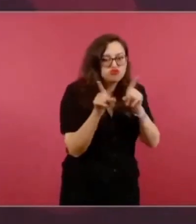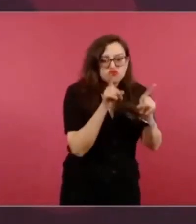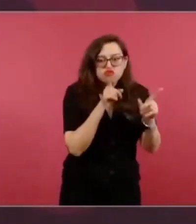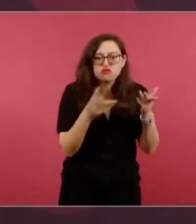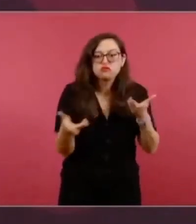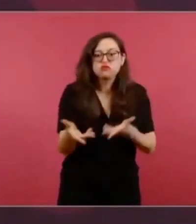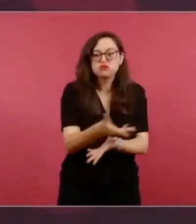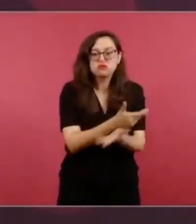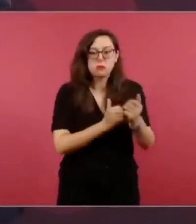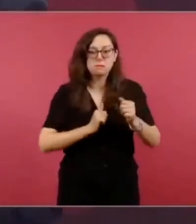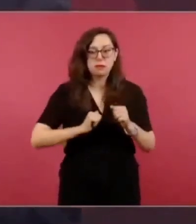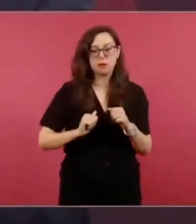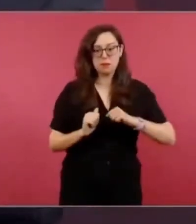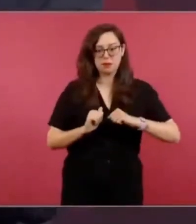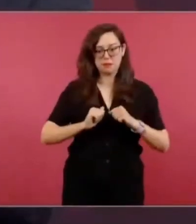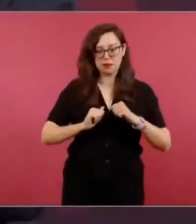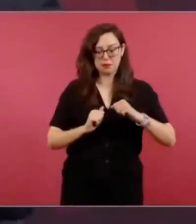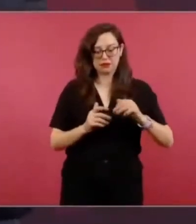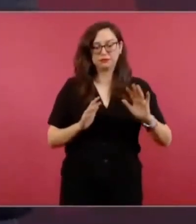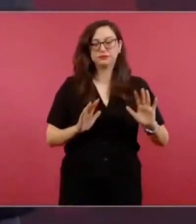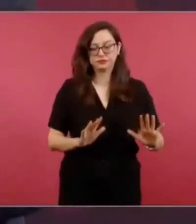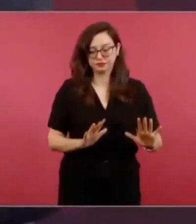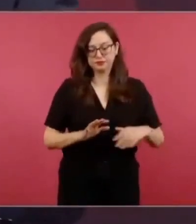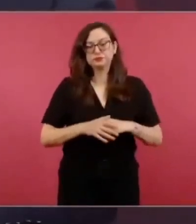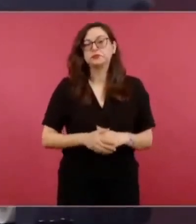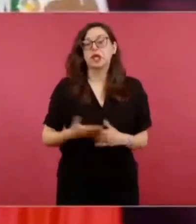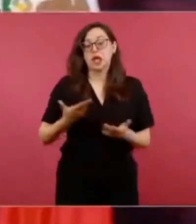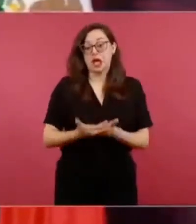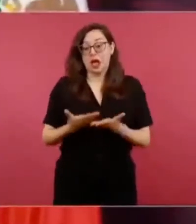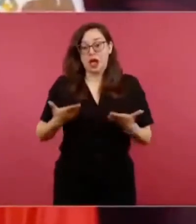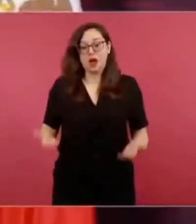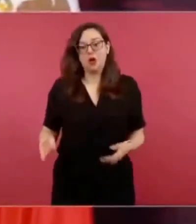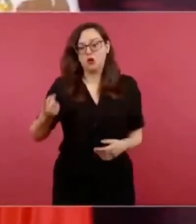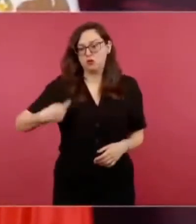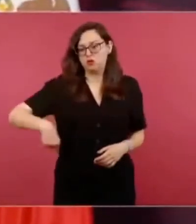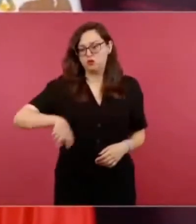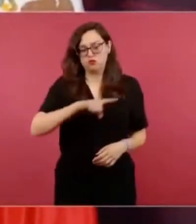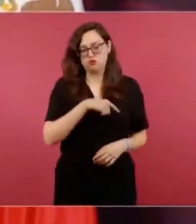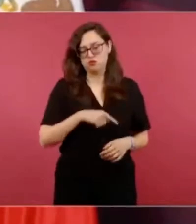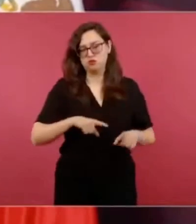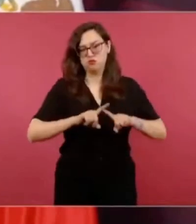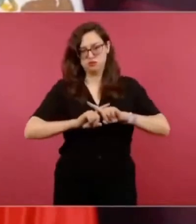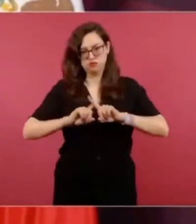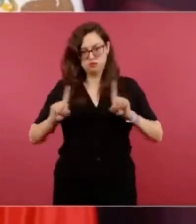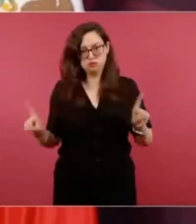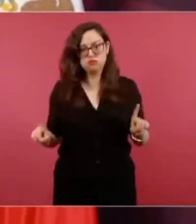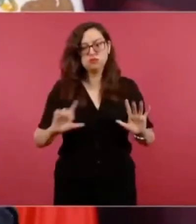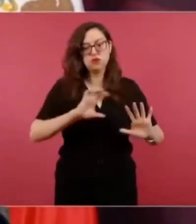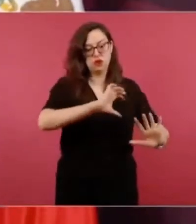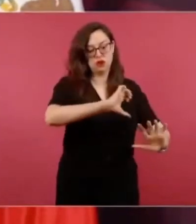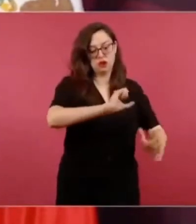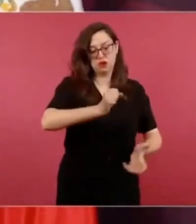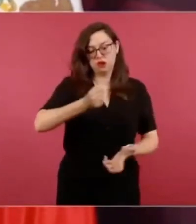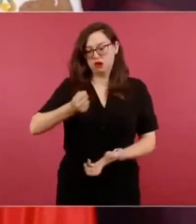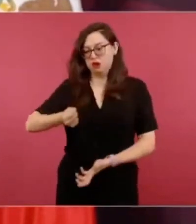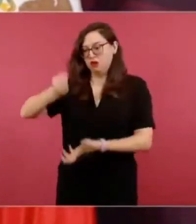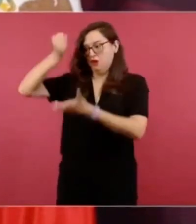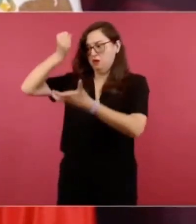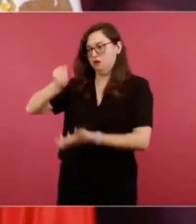Entonces, eso nos permitió tener fondos, liberar mucho dinero.